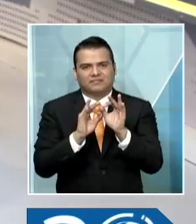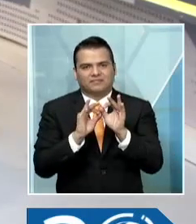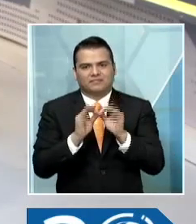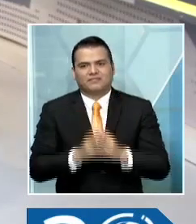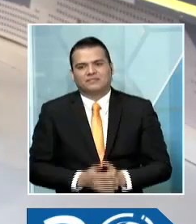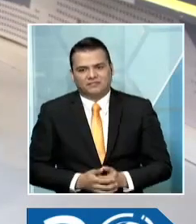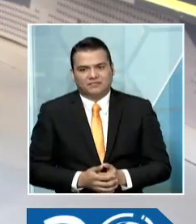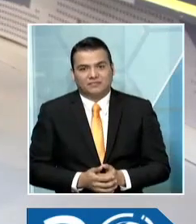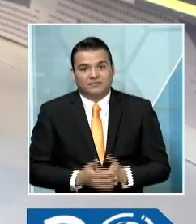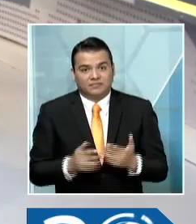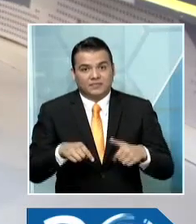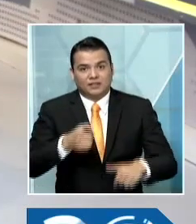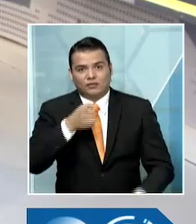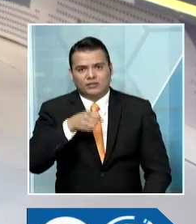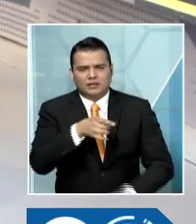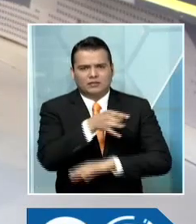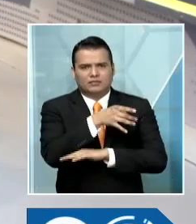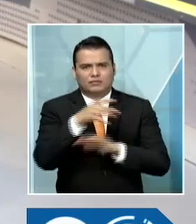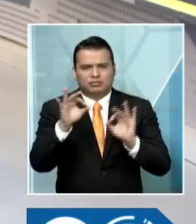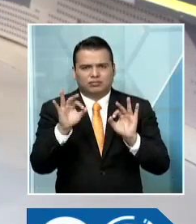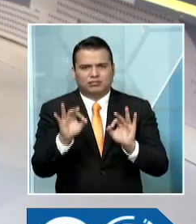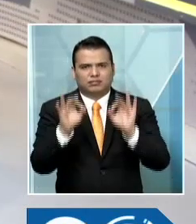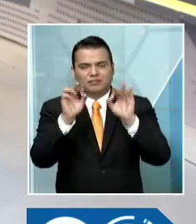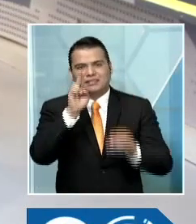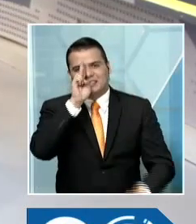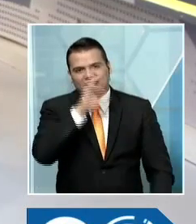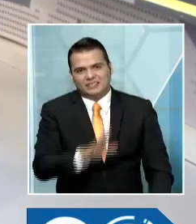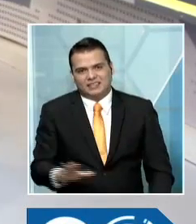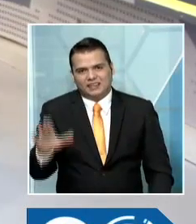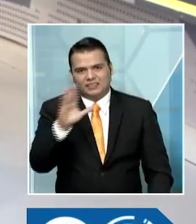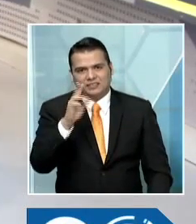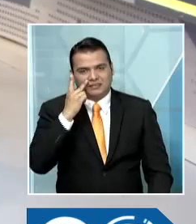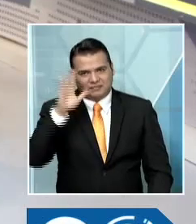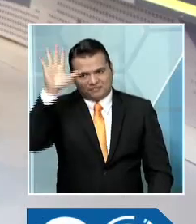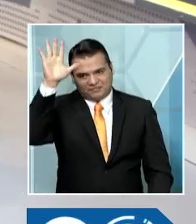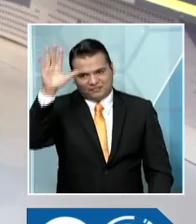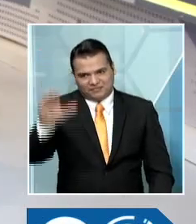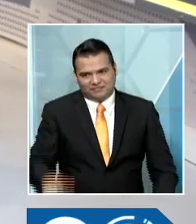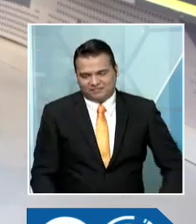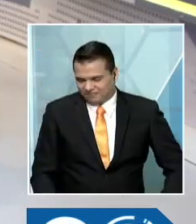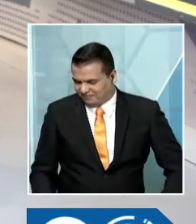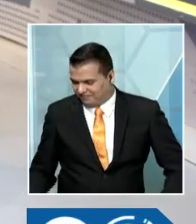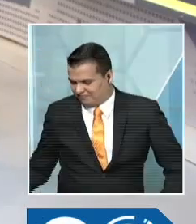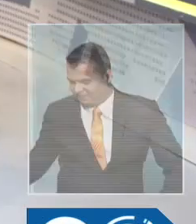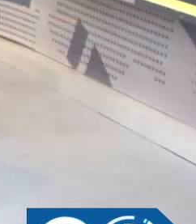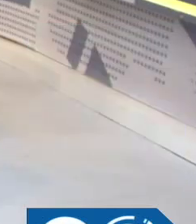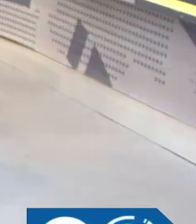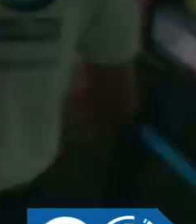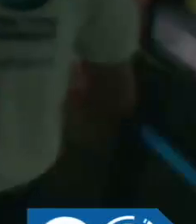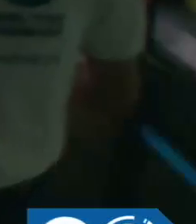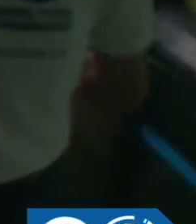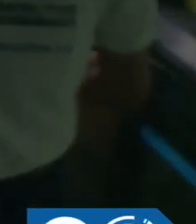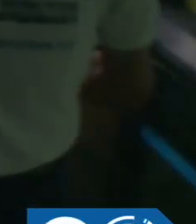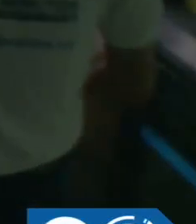regional Telepacífico. 90 Minutos, el mejor noticiero regional de Colombia. Feliz resto de día. Feliz tarde.